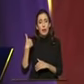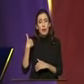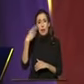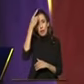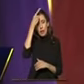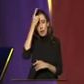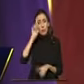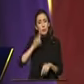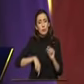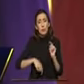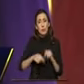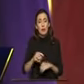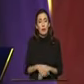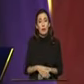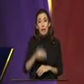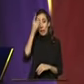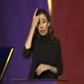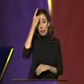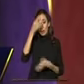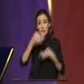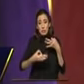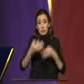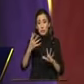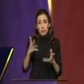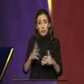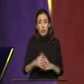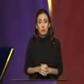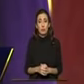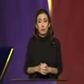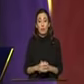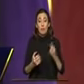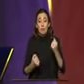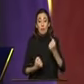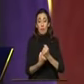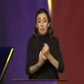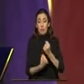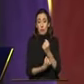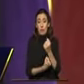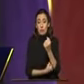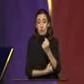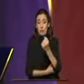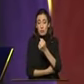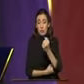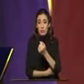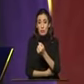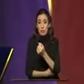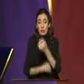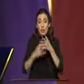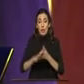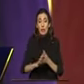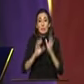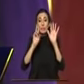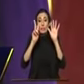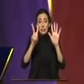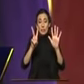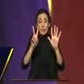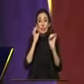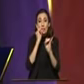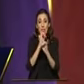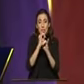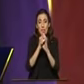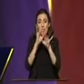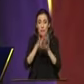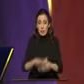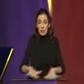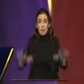atados a deudas injustas. Para fortalecer la formación técnica, 7 institutos superiores funcionan ya a